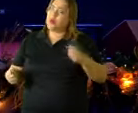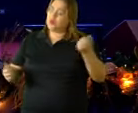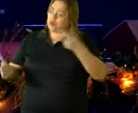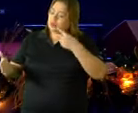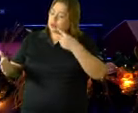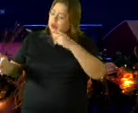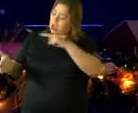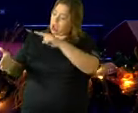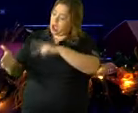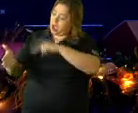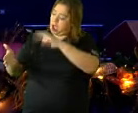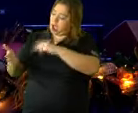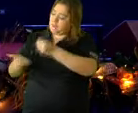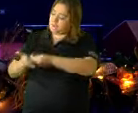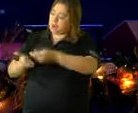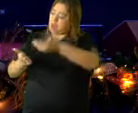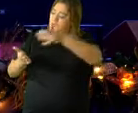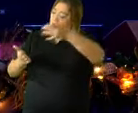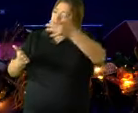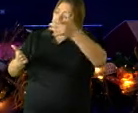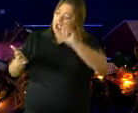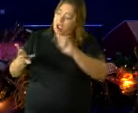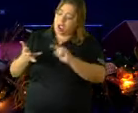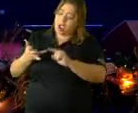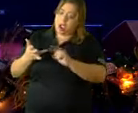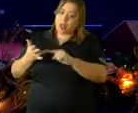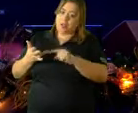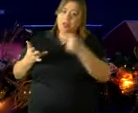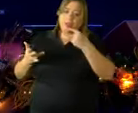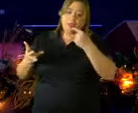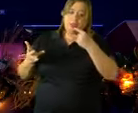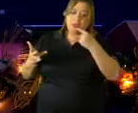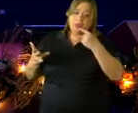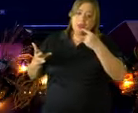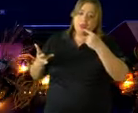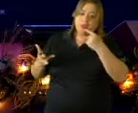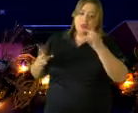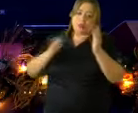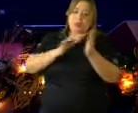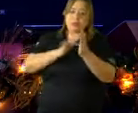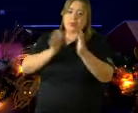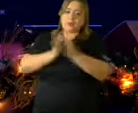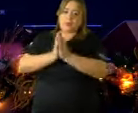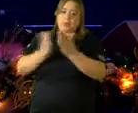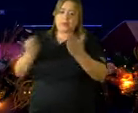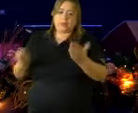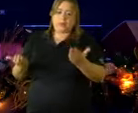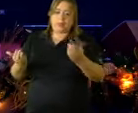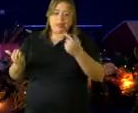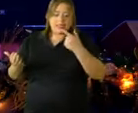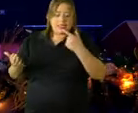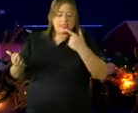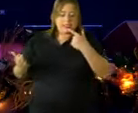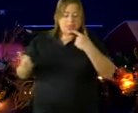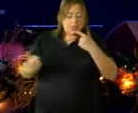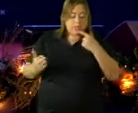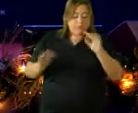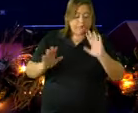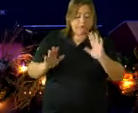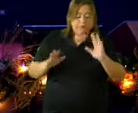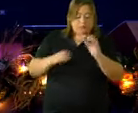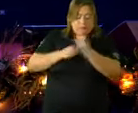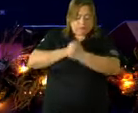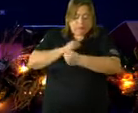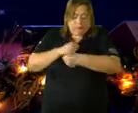Dios prospera y bendice. Otros la leen y dicen, oye, la Biblia dice que Dios te saca del pozo cenagoso, de